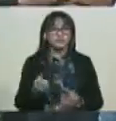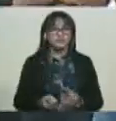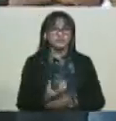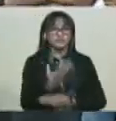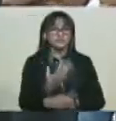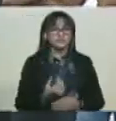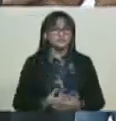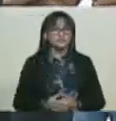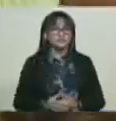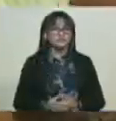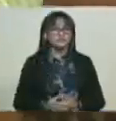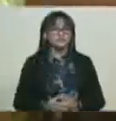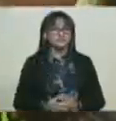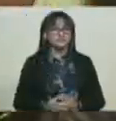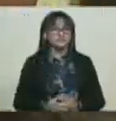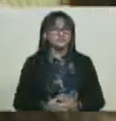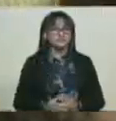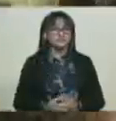mayo